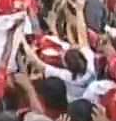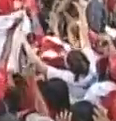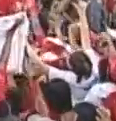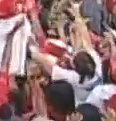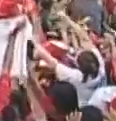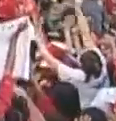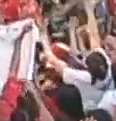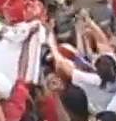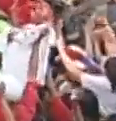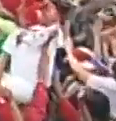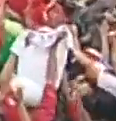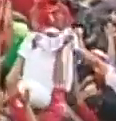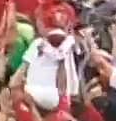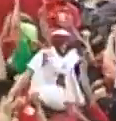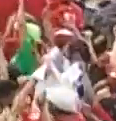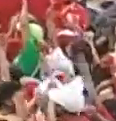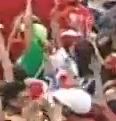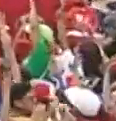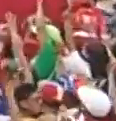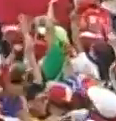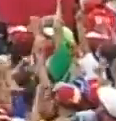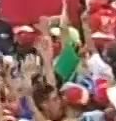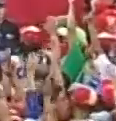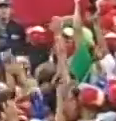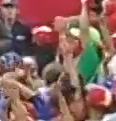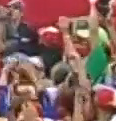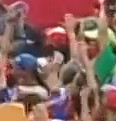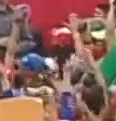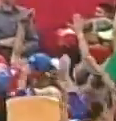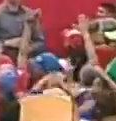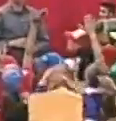para llevar fuerza a todo el pueblo